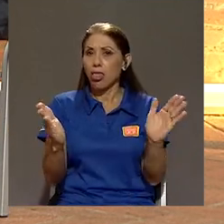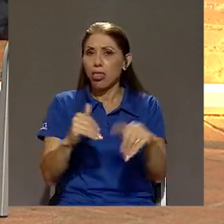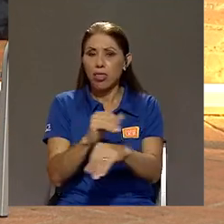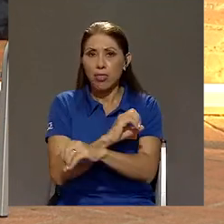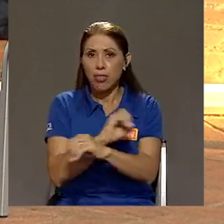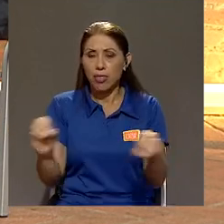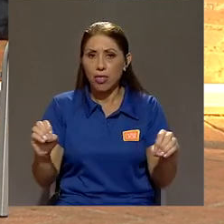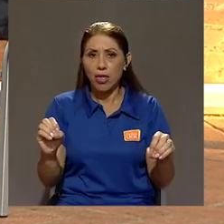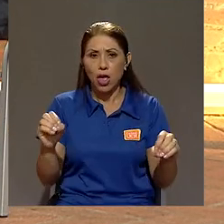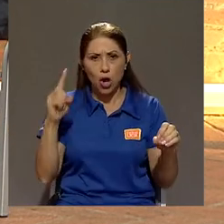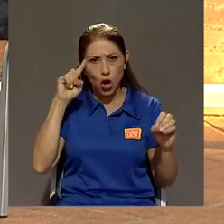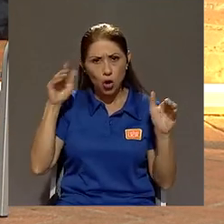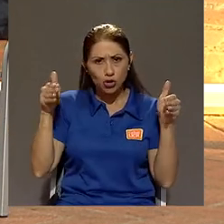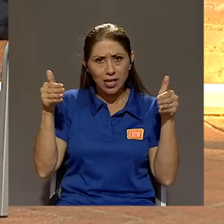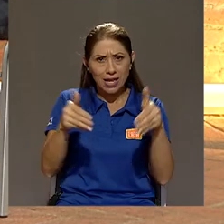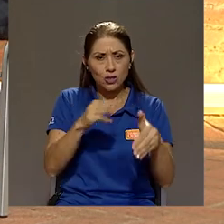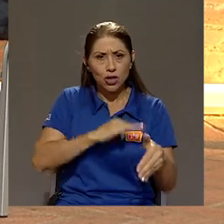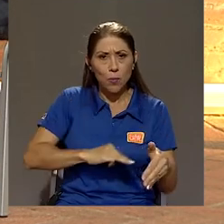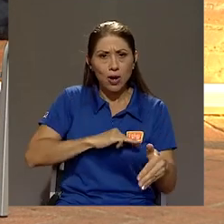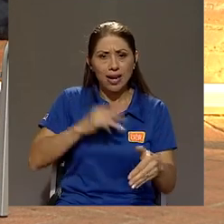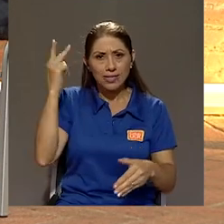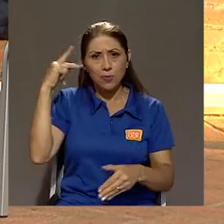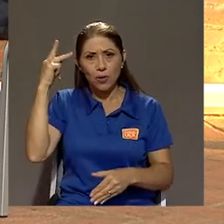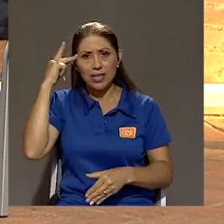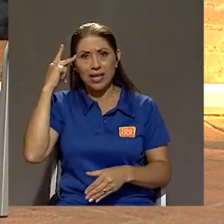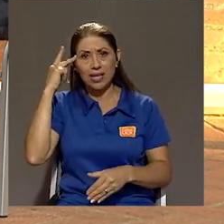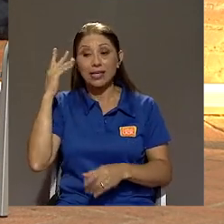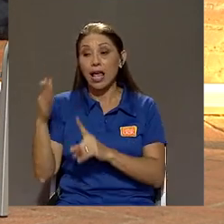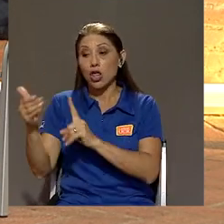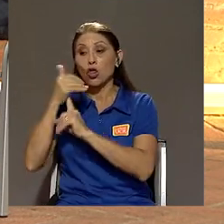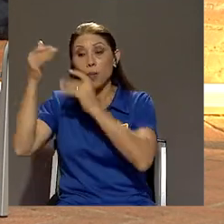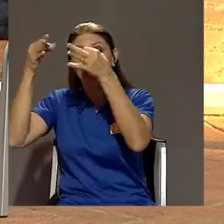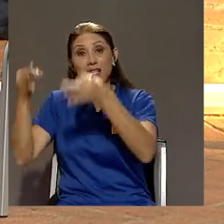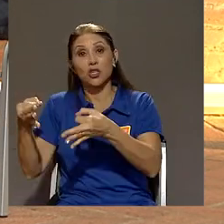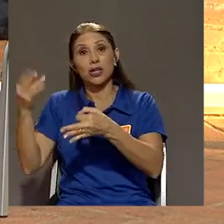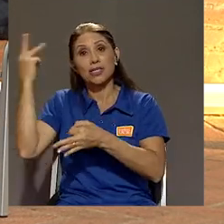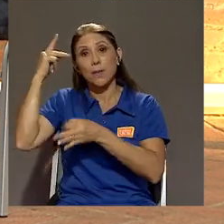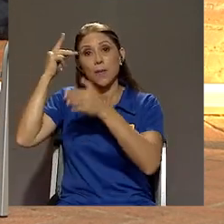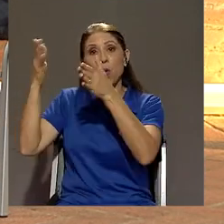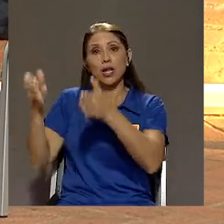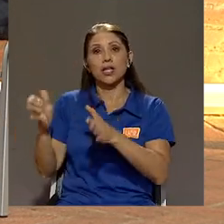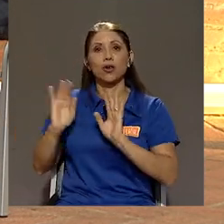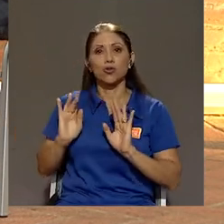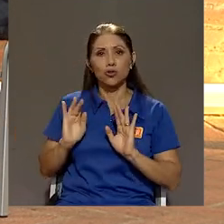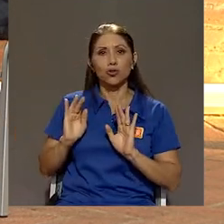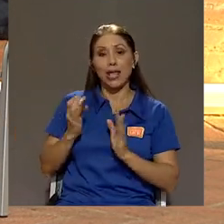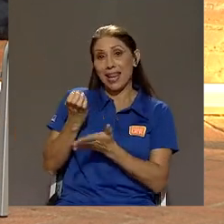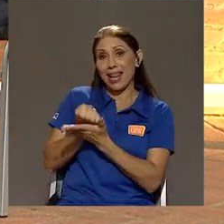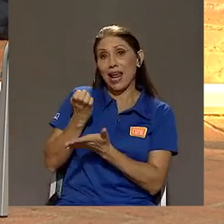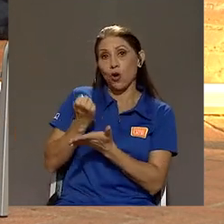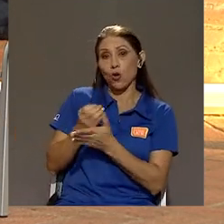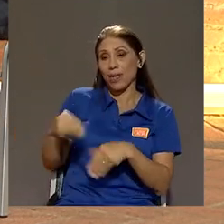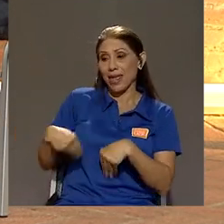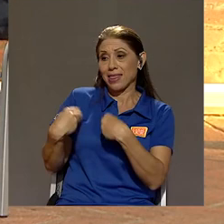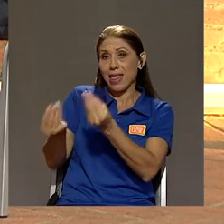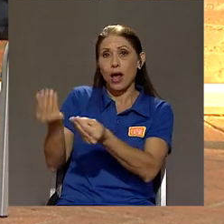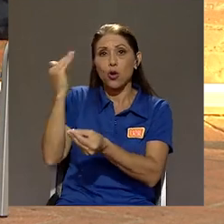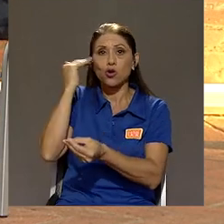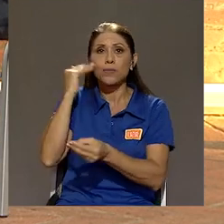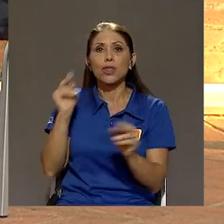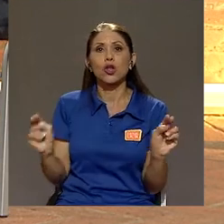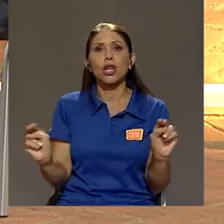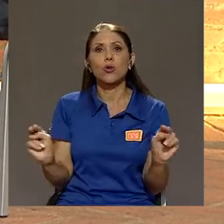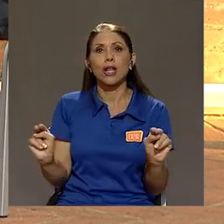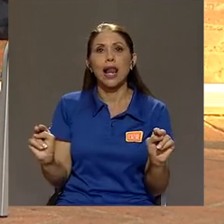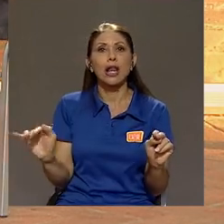consideraciones morales y políticas. La toma de decisiones corresponde a los políticos y la economía aporta un conocimiento absolutamente